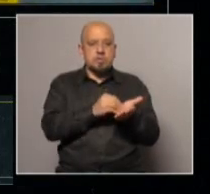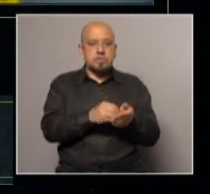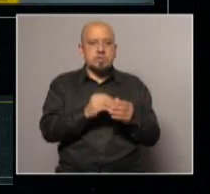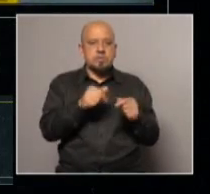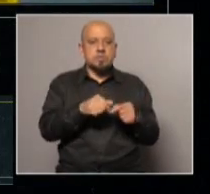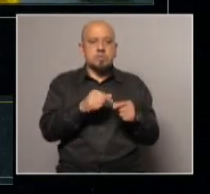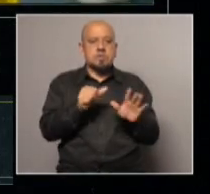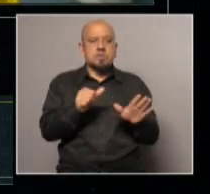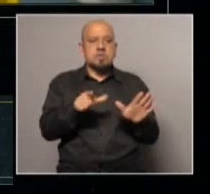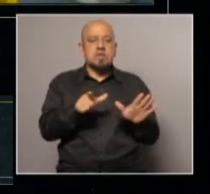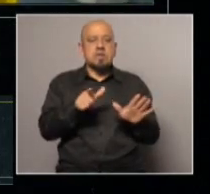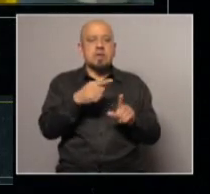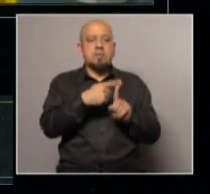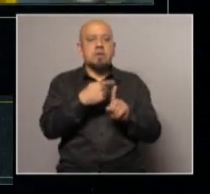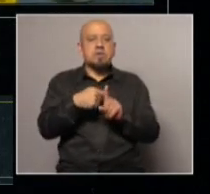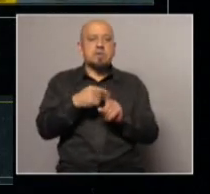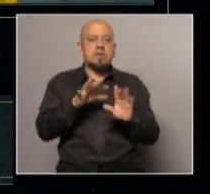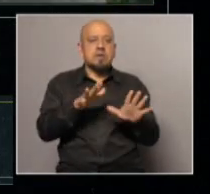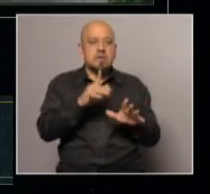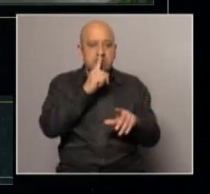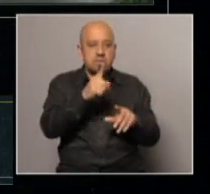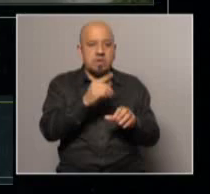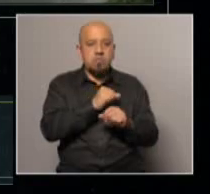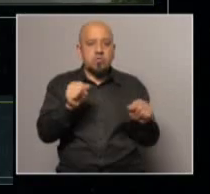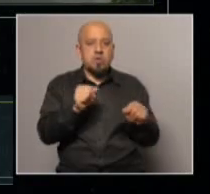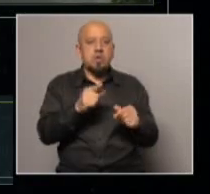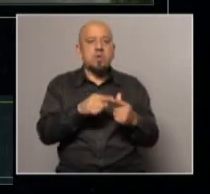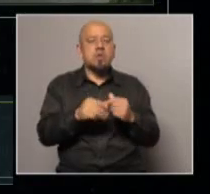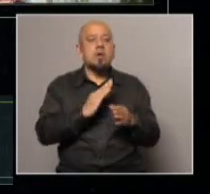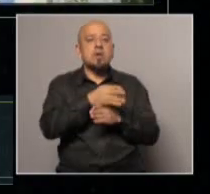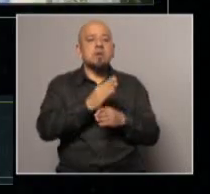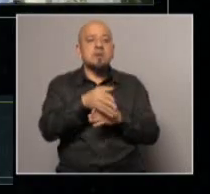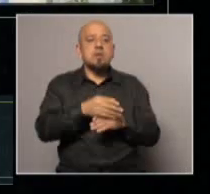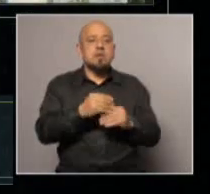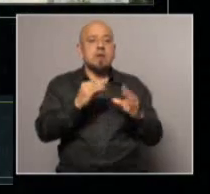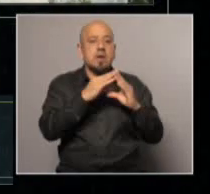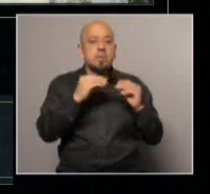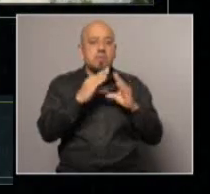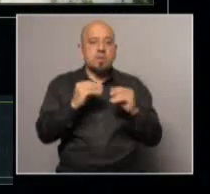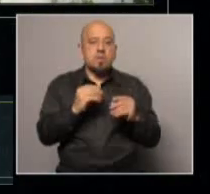en los últimos 6-7 meses solamente 10.000 pudieron acceder a marihuana. Esto está, digamos,